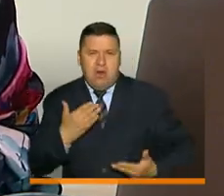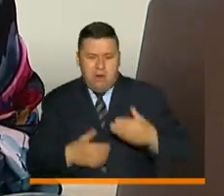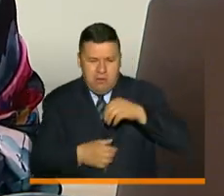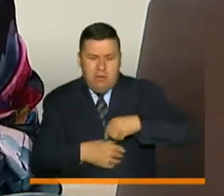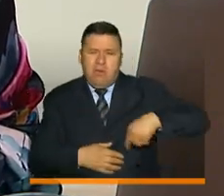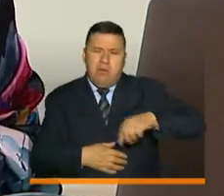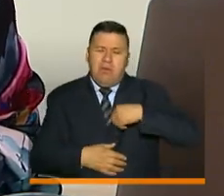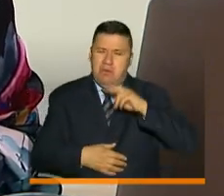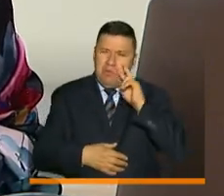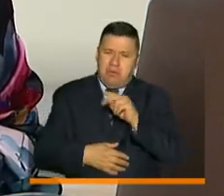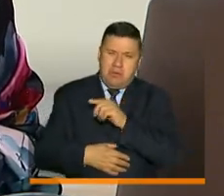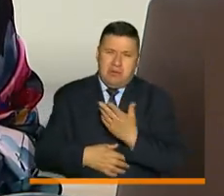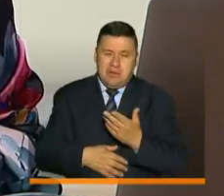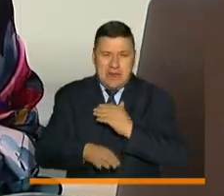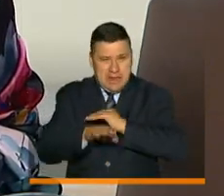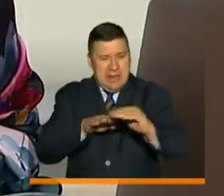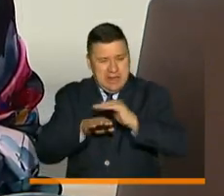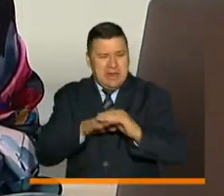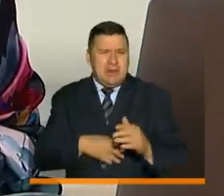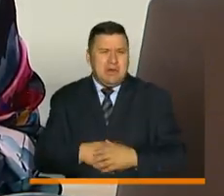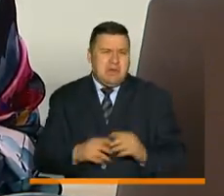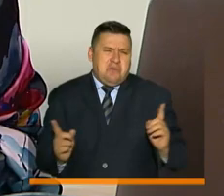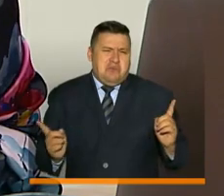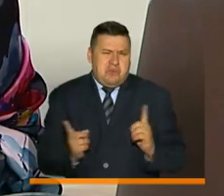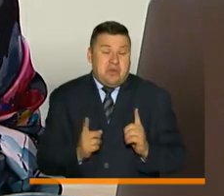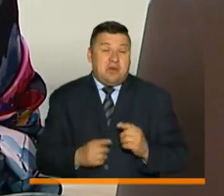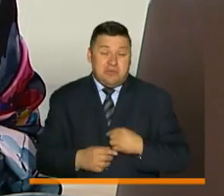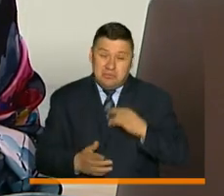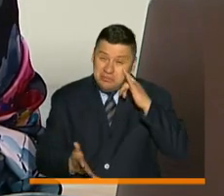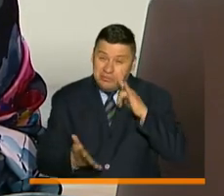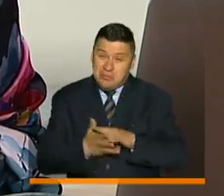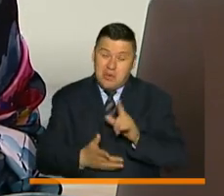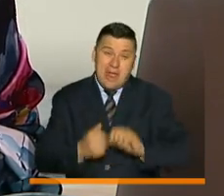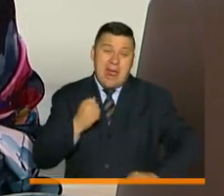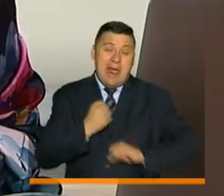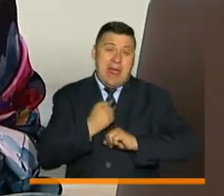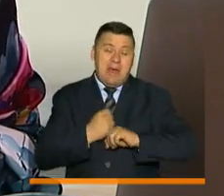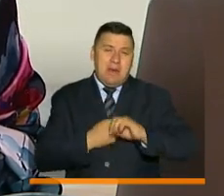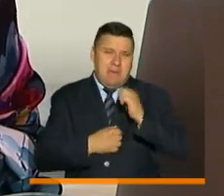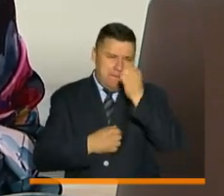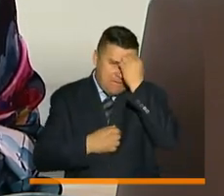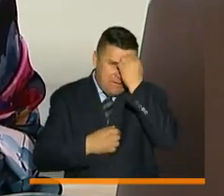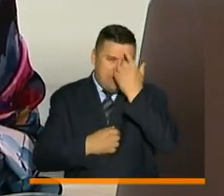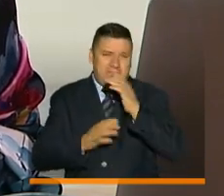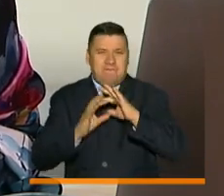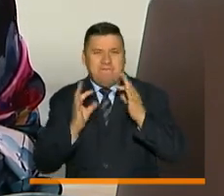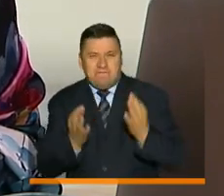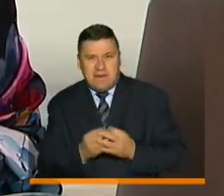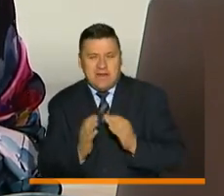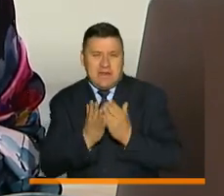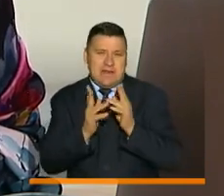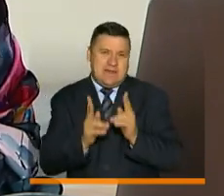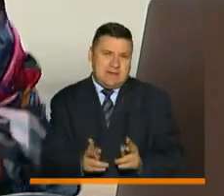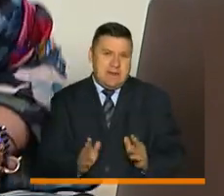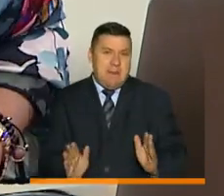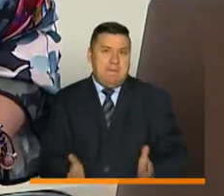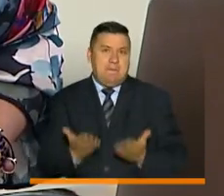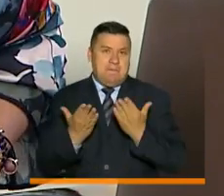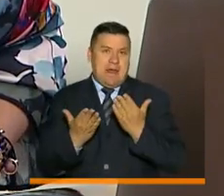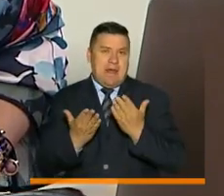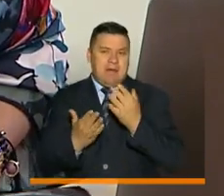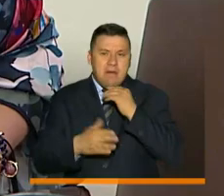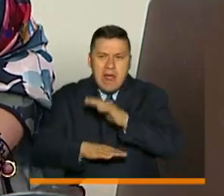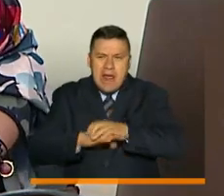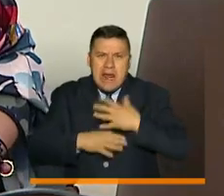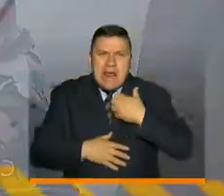posibilidades que tiene. Veamos también una invitación en breve, porque creo que es un apoyo para maestros, para familias y para estudiantes para mejorar la proficiencia